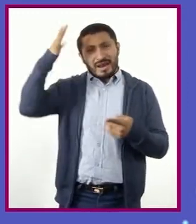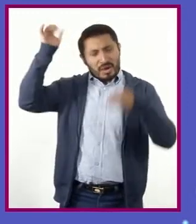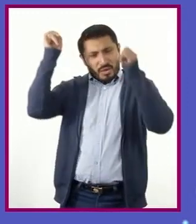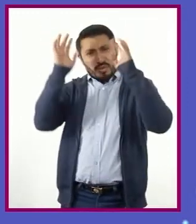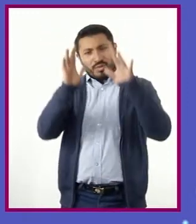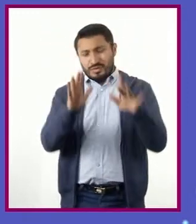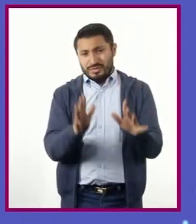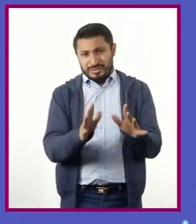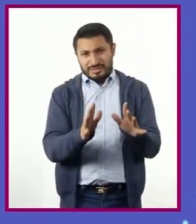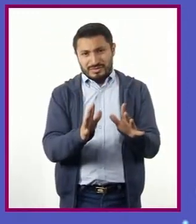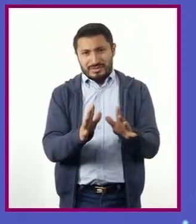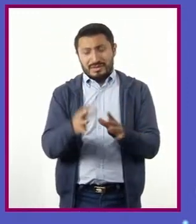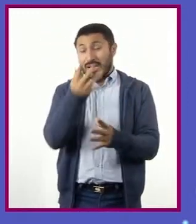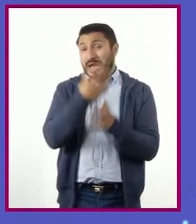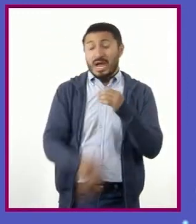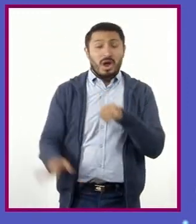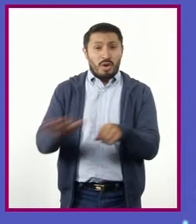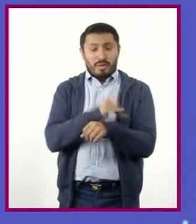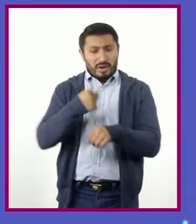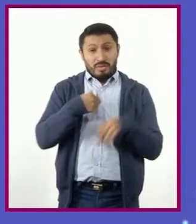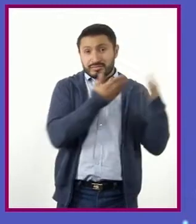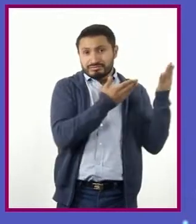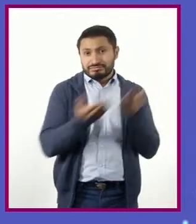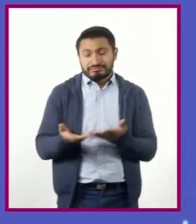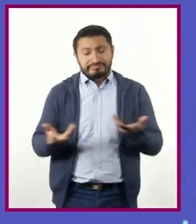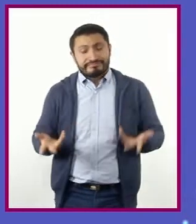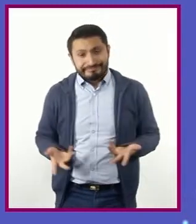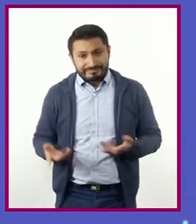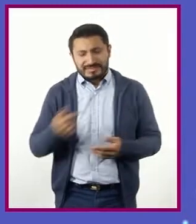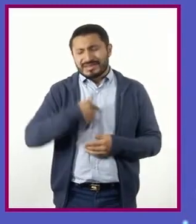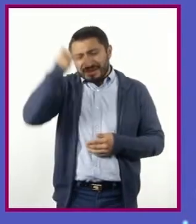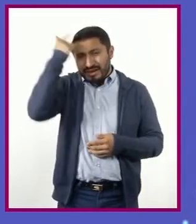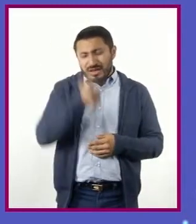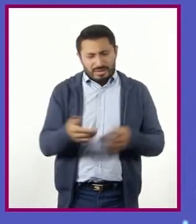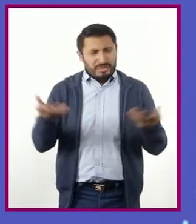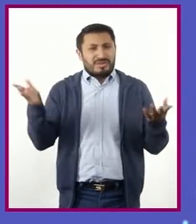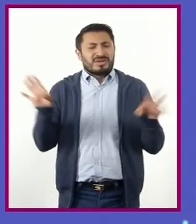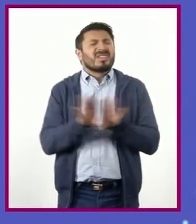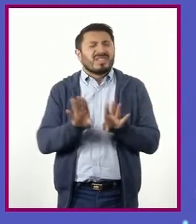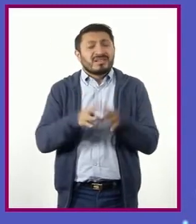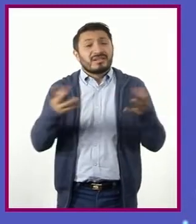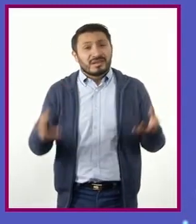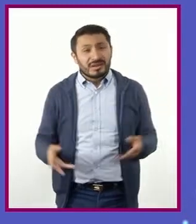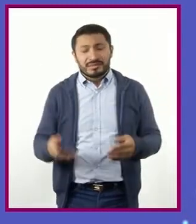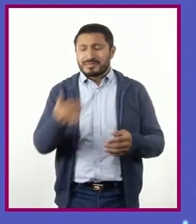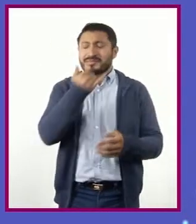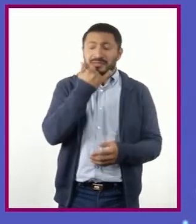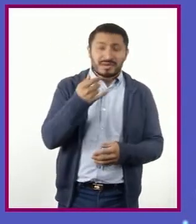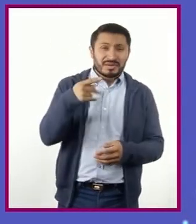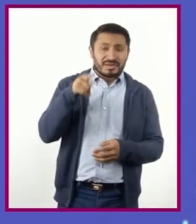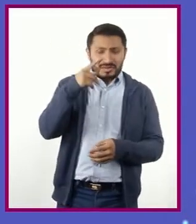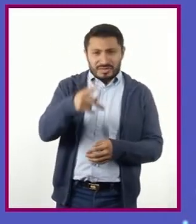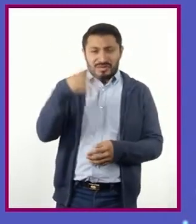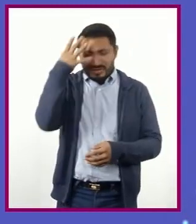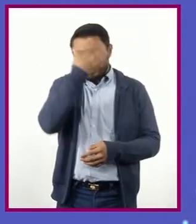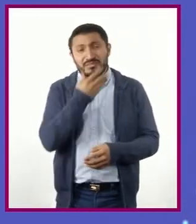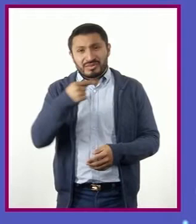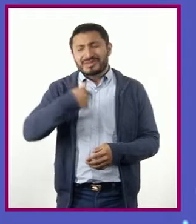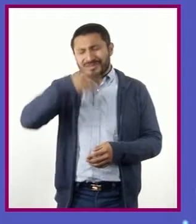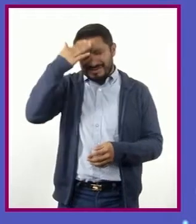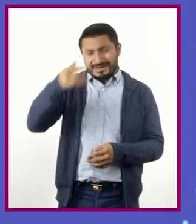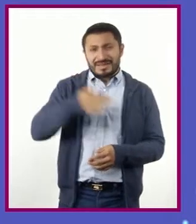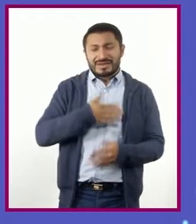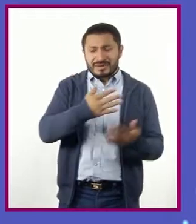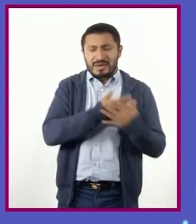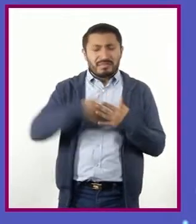aprendió, ¿huye porque llegué yo? ¿Soy la noche por ventura? Pues perdone tu hermosura, ya sé que mi loco